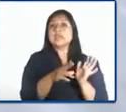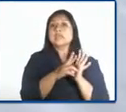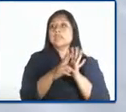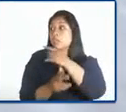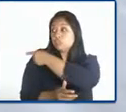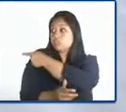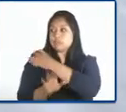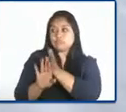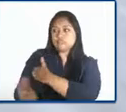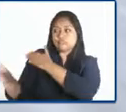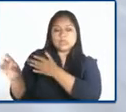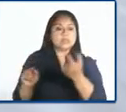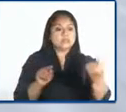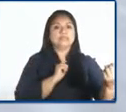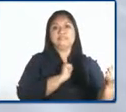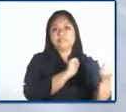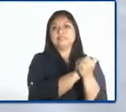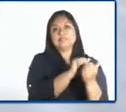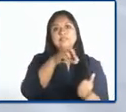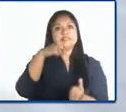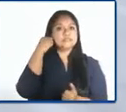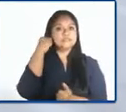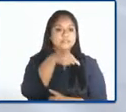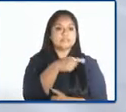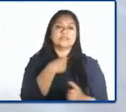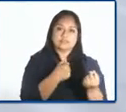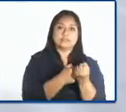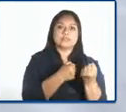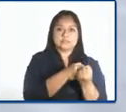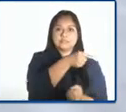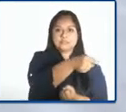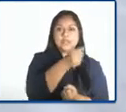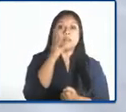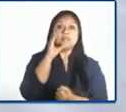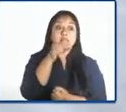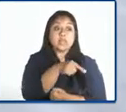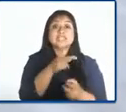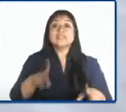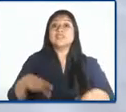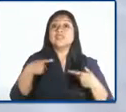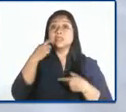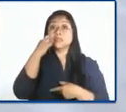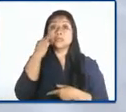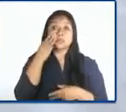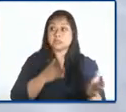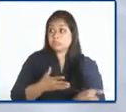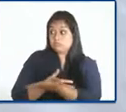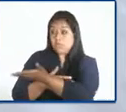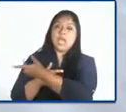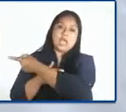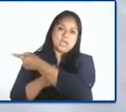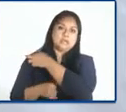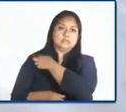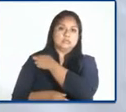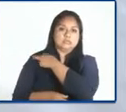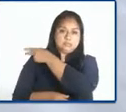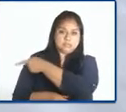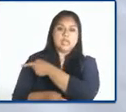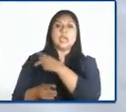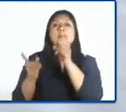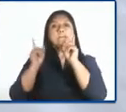tienen la facultad y el derecho de poder, pues, decidir por sus niños menores de edad. Ahora bien, como le explico, si existiese